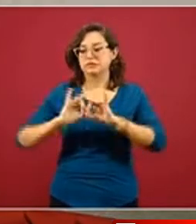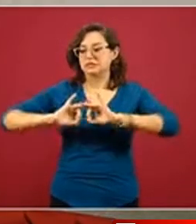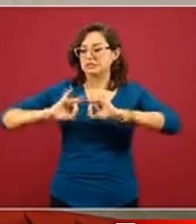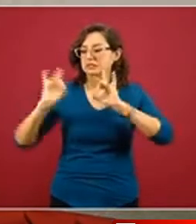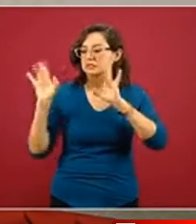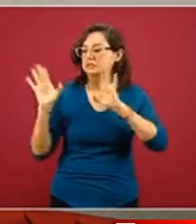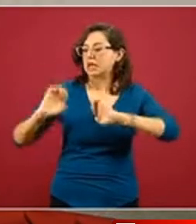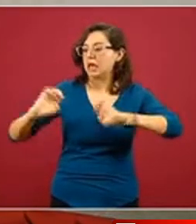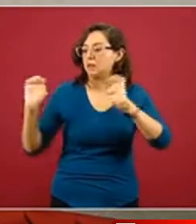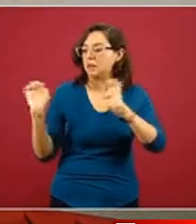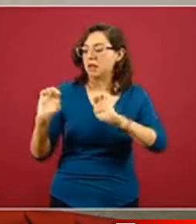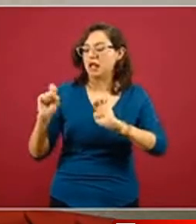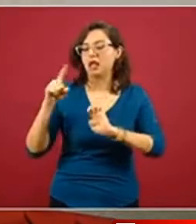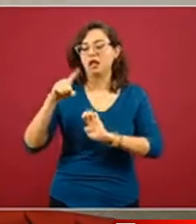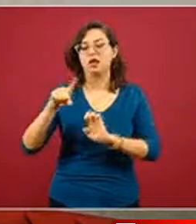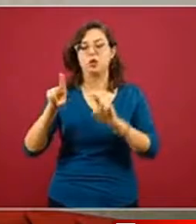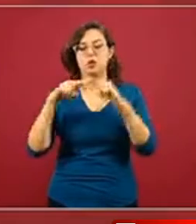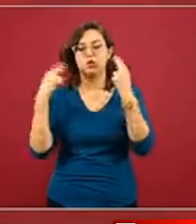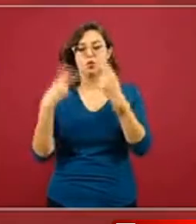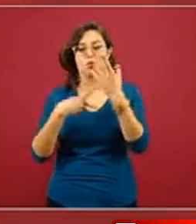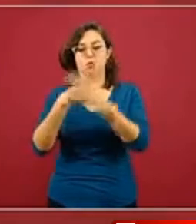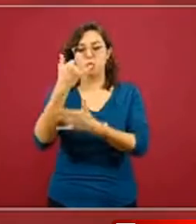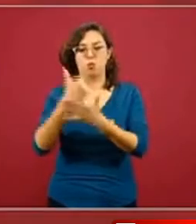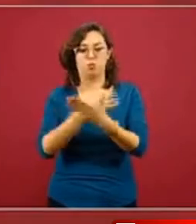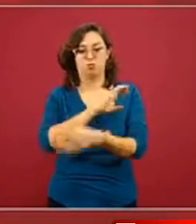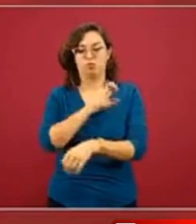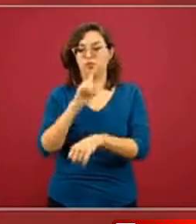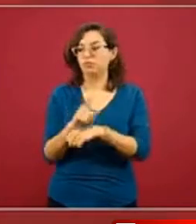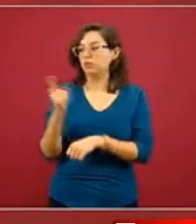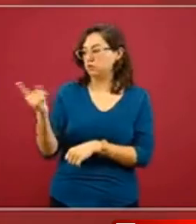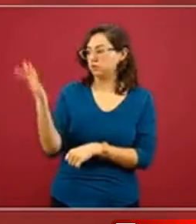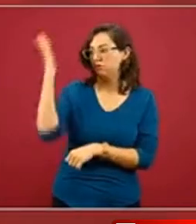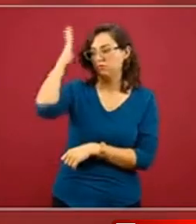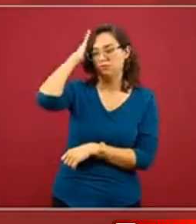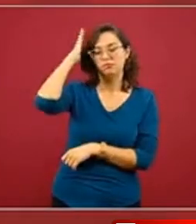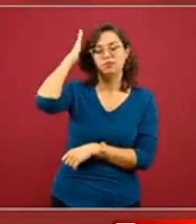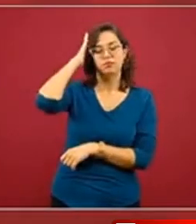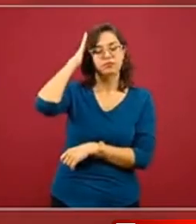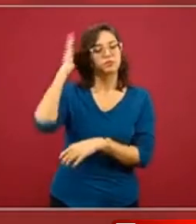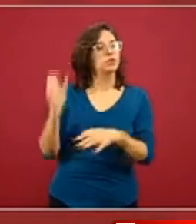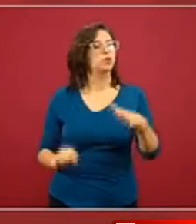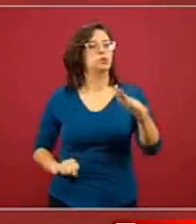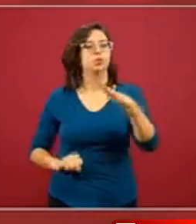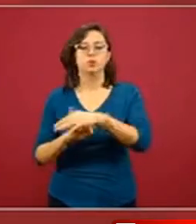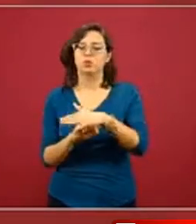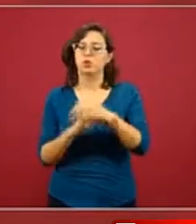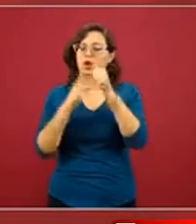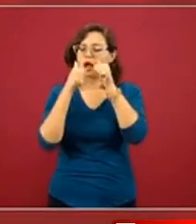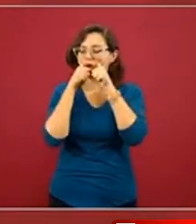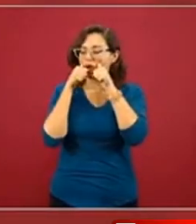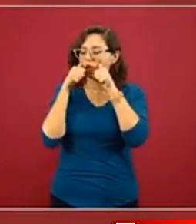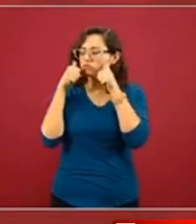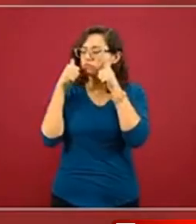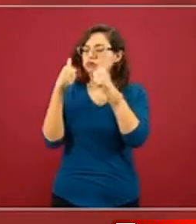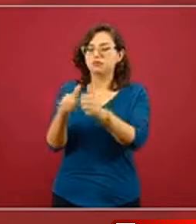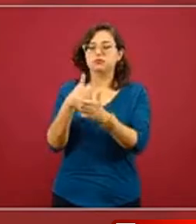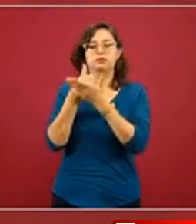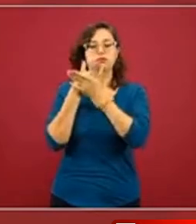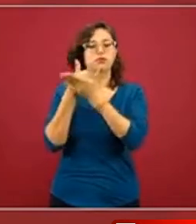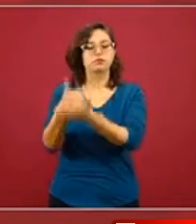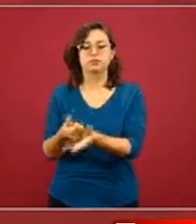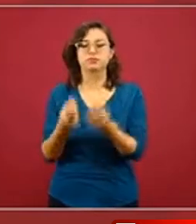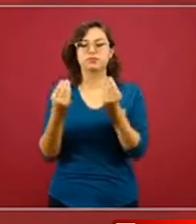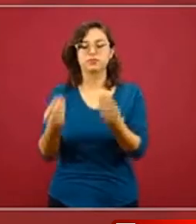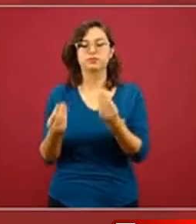Contingencias, la Unidad de Proyectos Especiales que dirige el doctor Felipe Cruz Vega, fue un pilar de la respuesta que tuvimos en ese